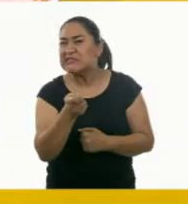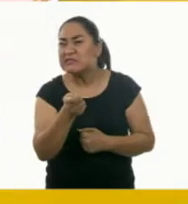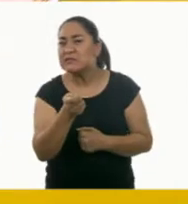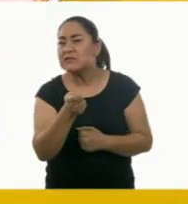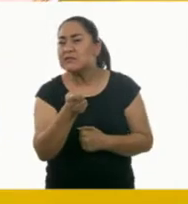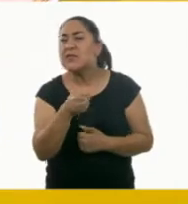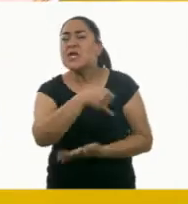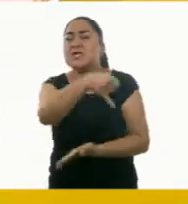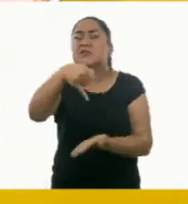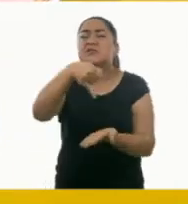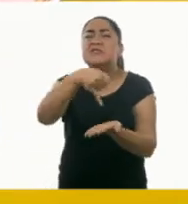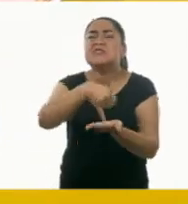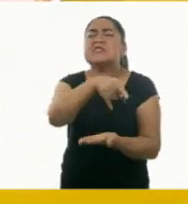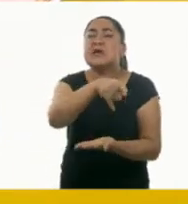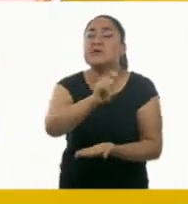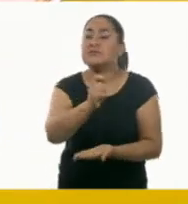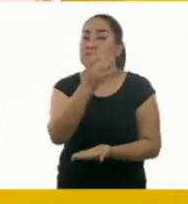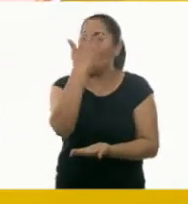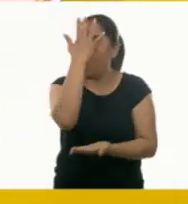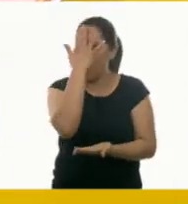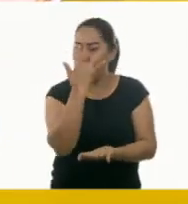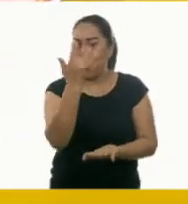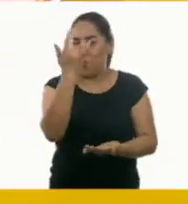en la isla? Un famoso gurú.